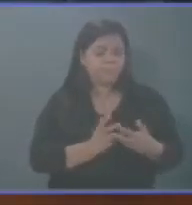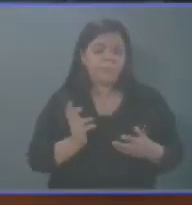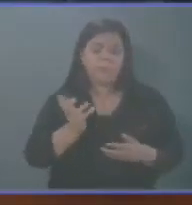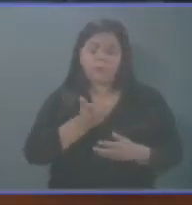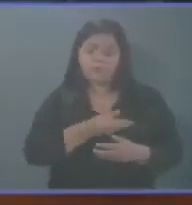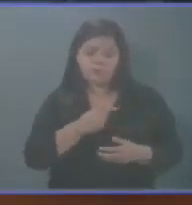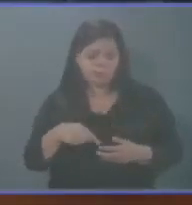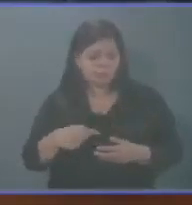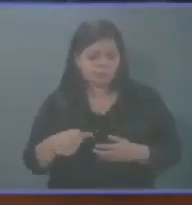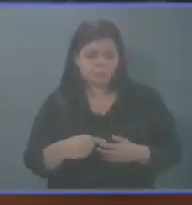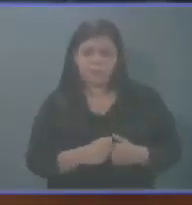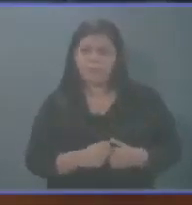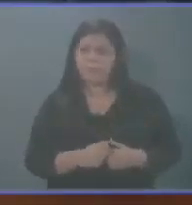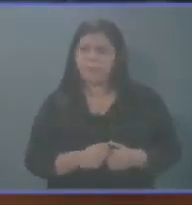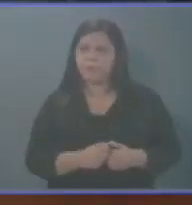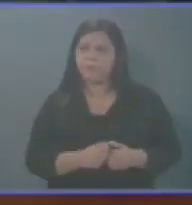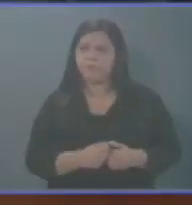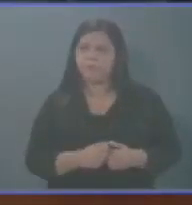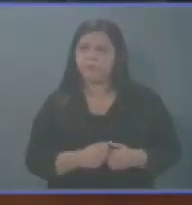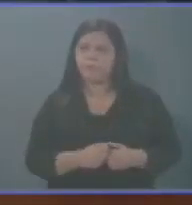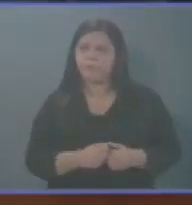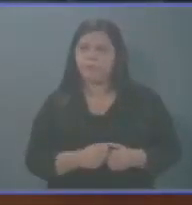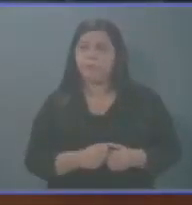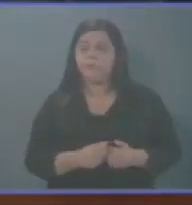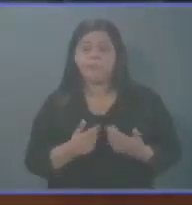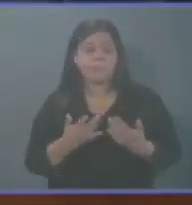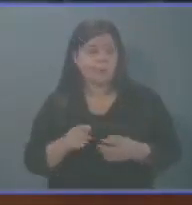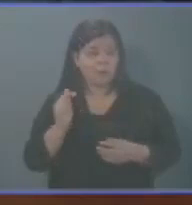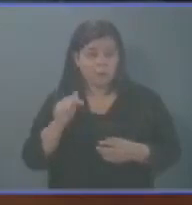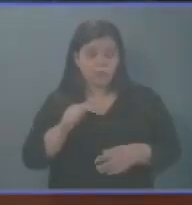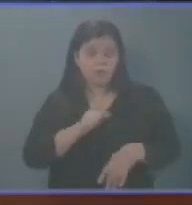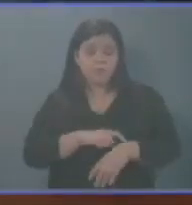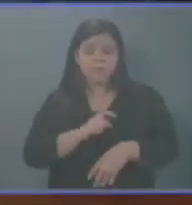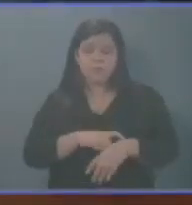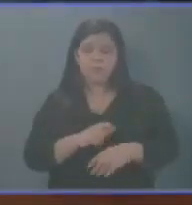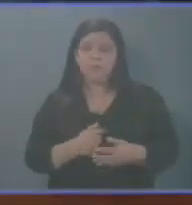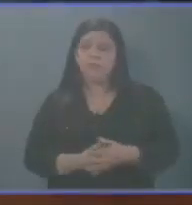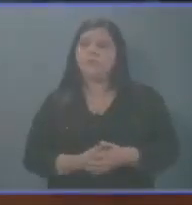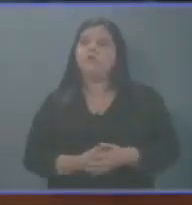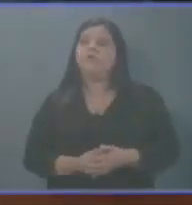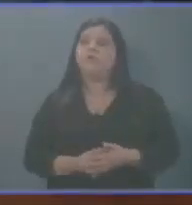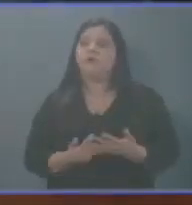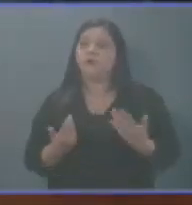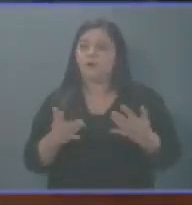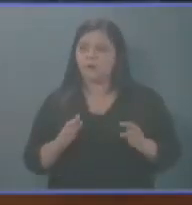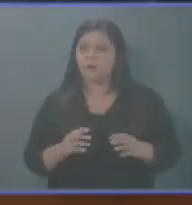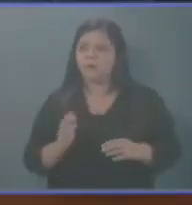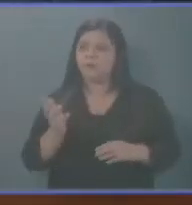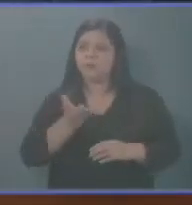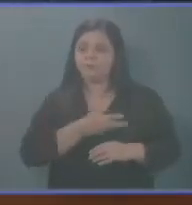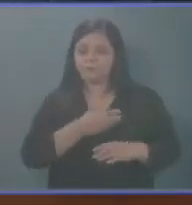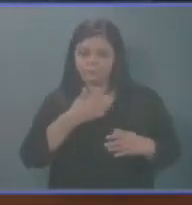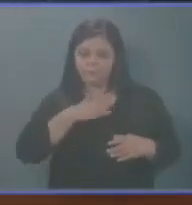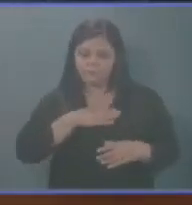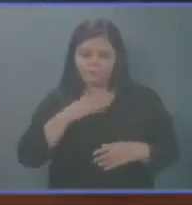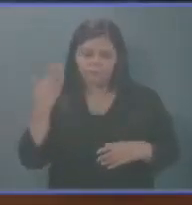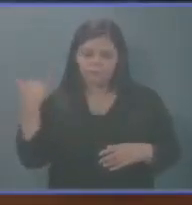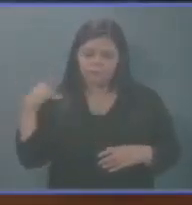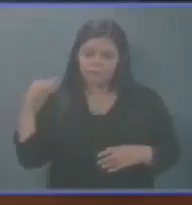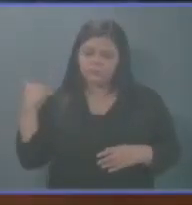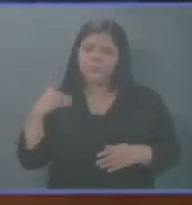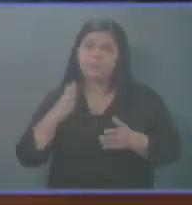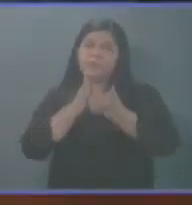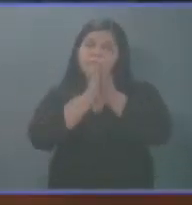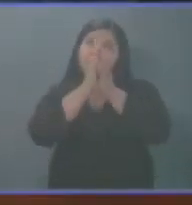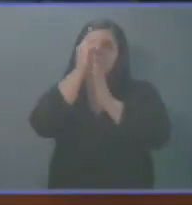siempre imparcialmente. Y desde ese entonces se hizo en este servidor un hábito pedirle a